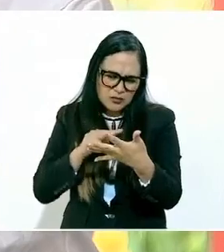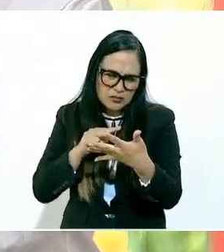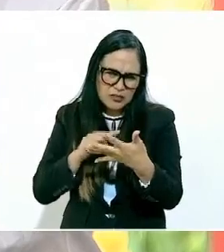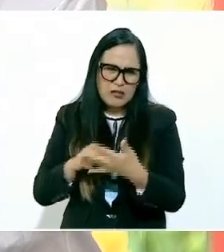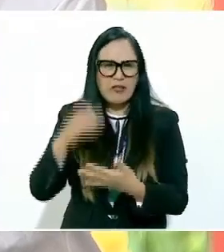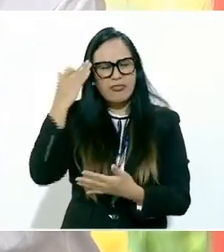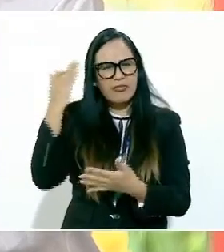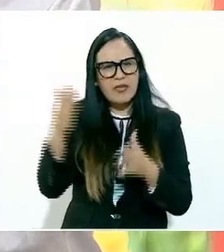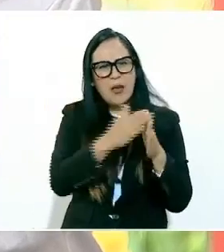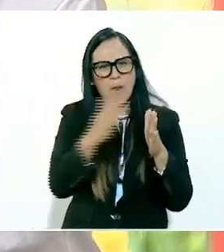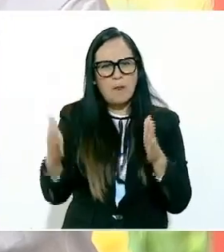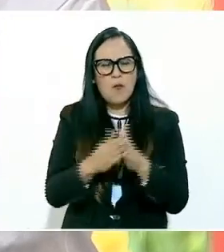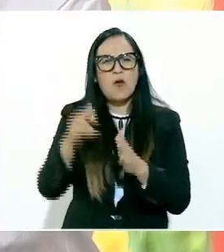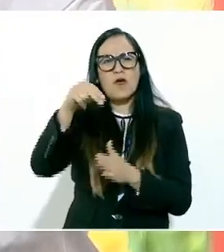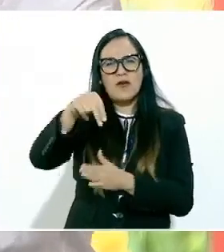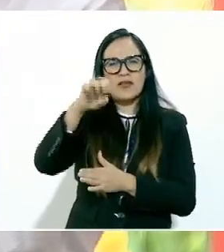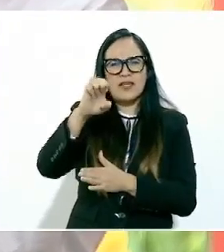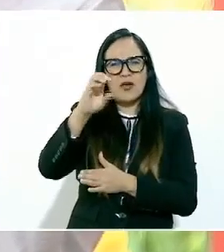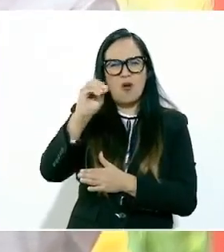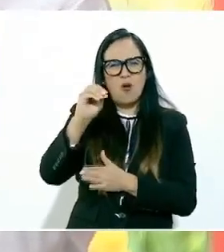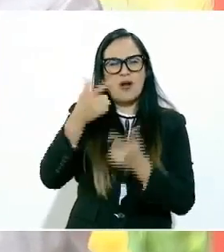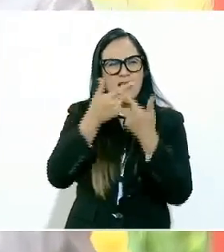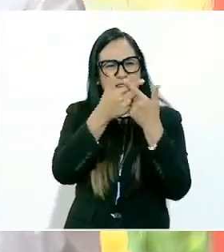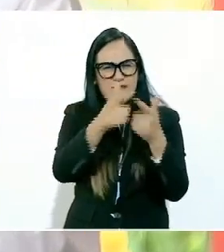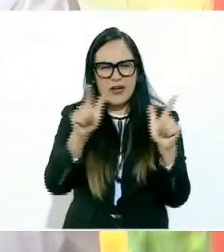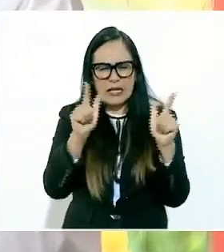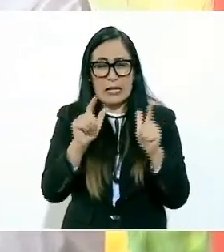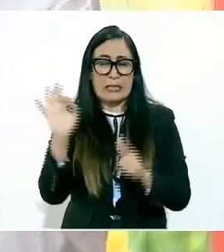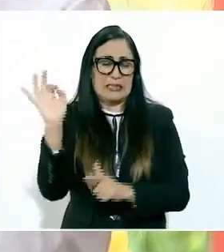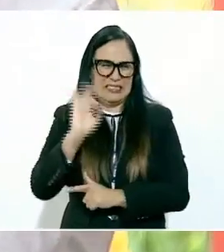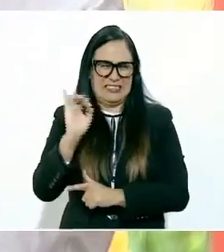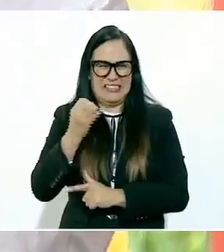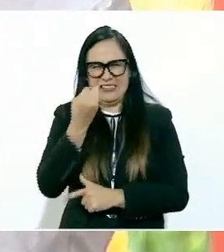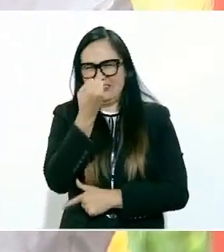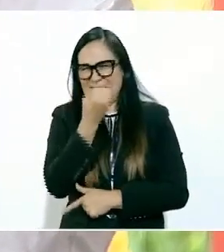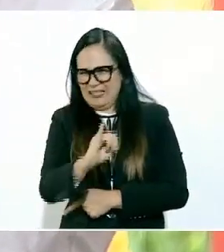Durante todo el periodo neoliberal, aunque parezca increíble,